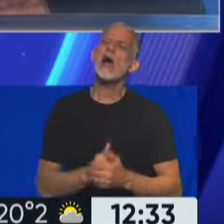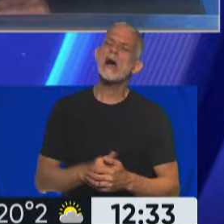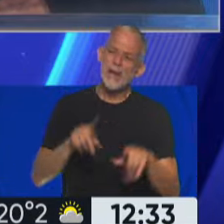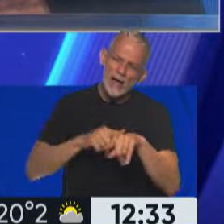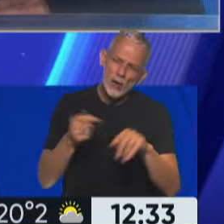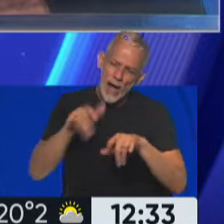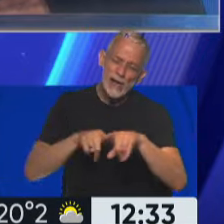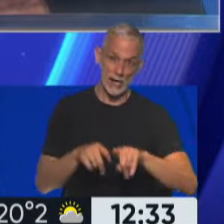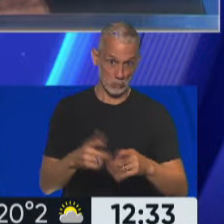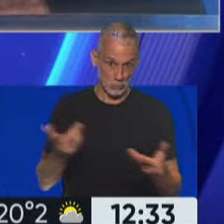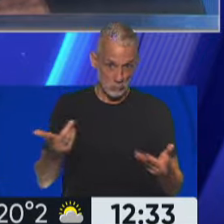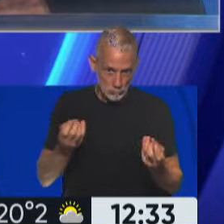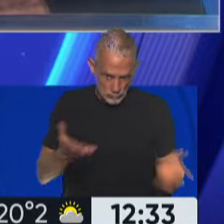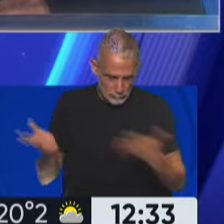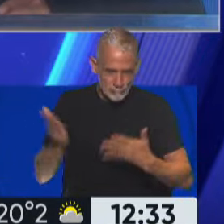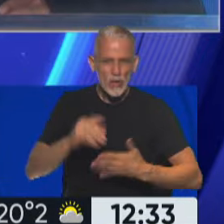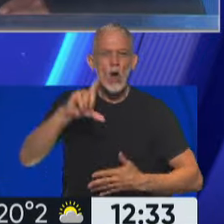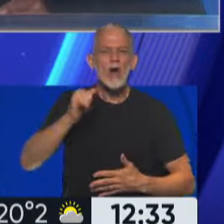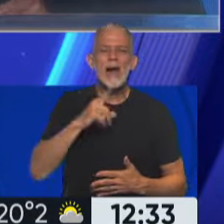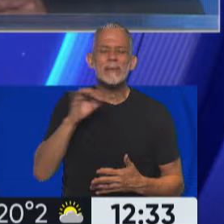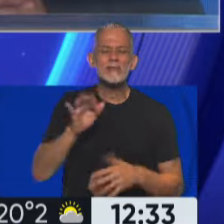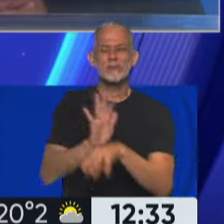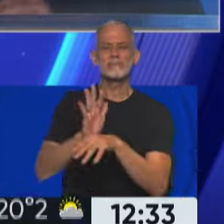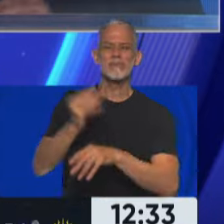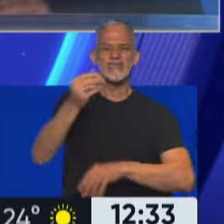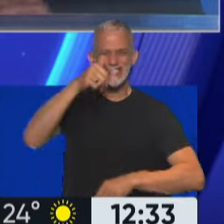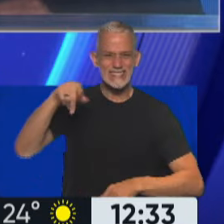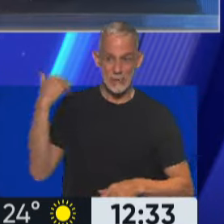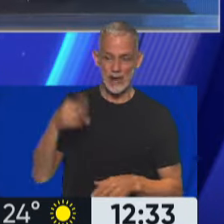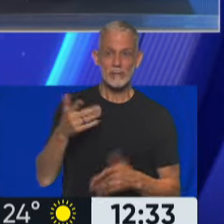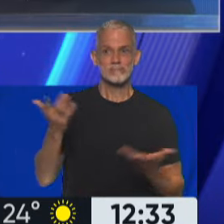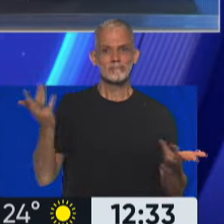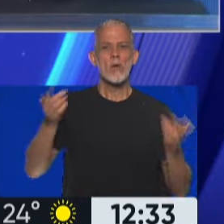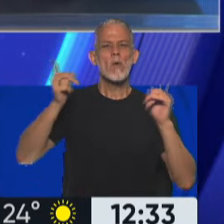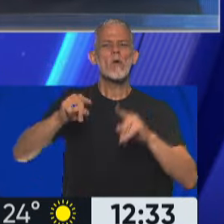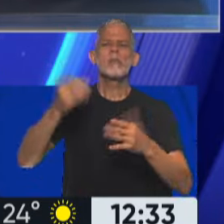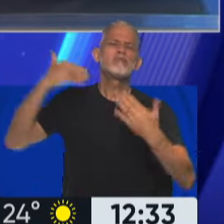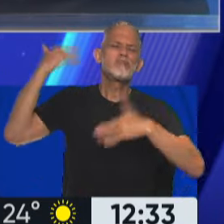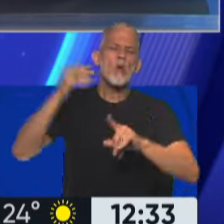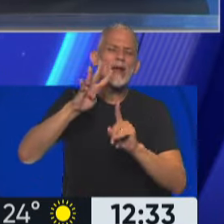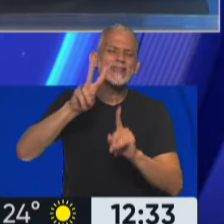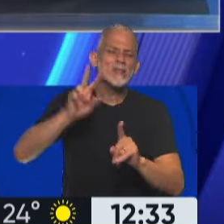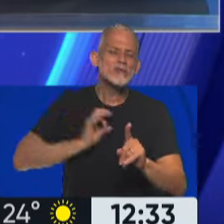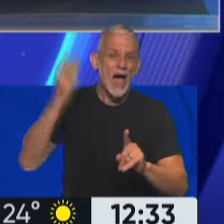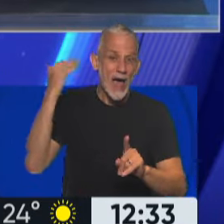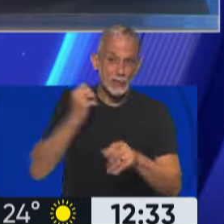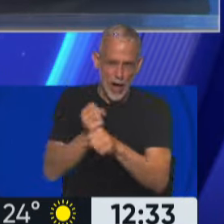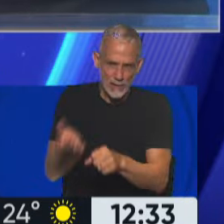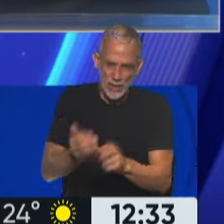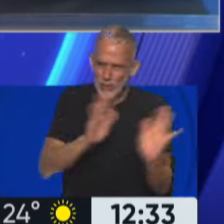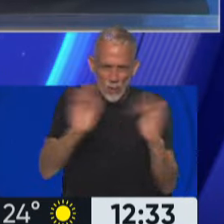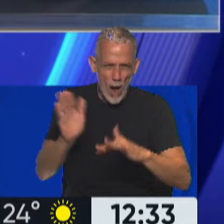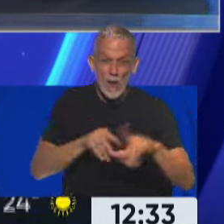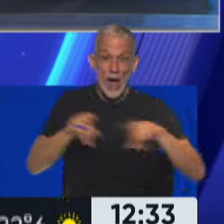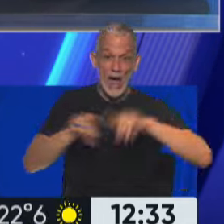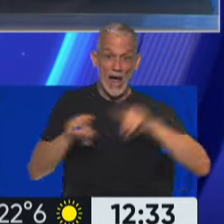corre y realmente lo que hizo Franco colapinto este fin de semana tenemos que volver en el pasado 42 años eh para una